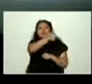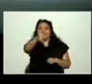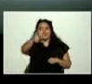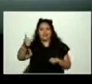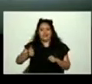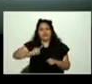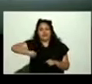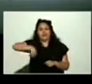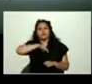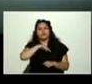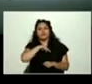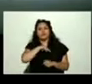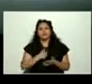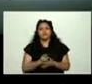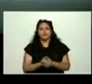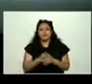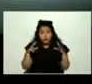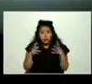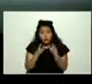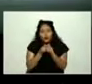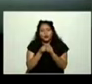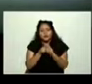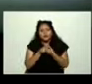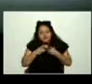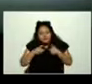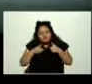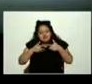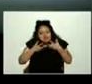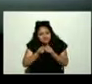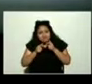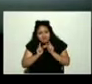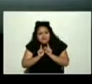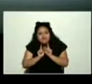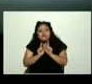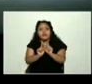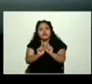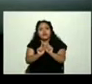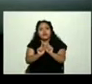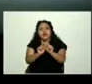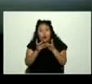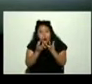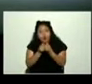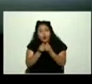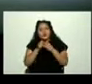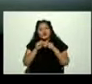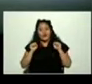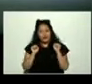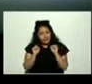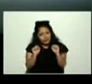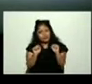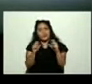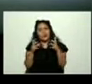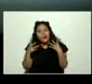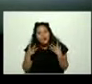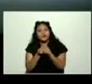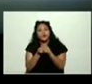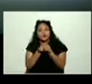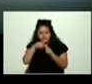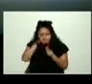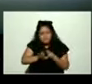nosotros. Juntos caminamos, trotamos y corremos, con